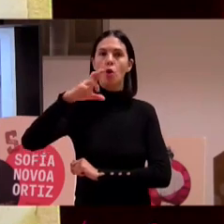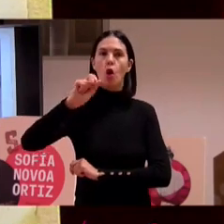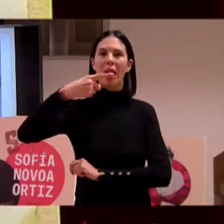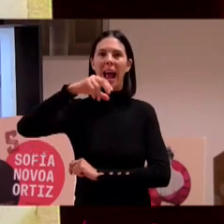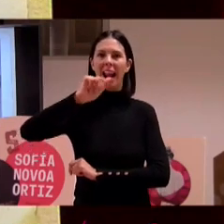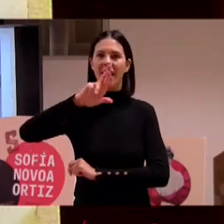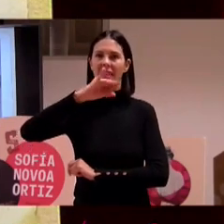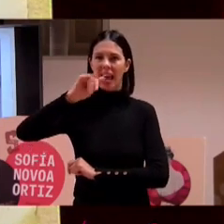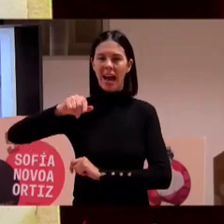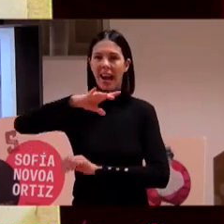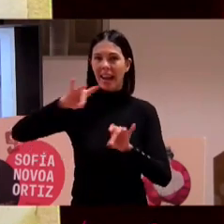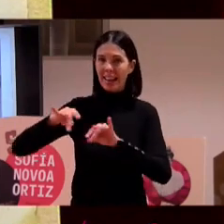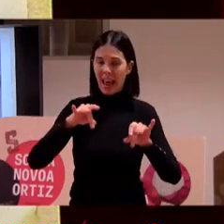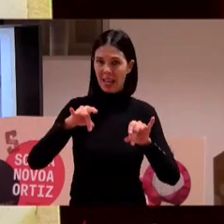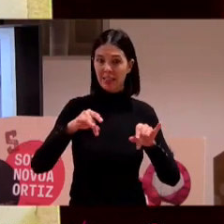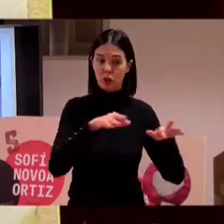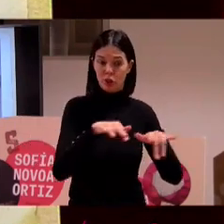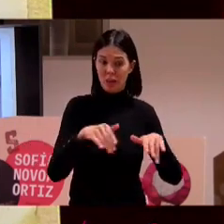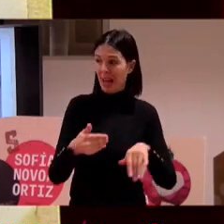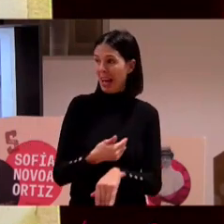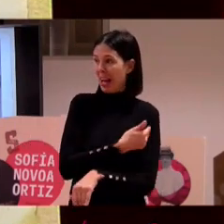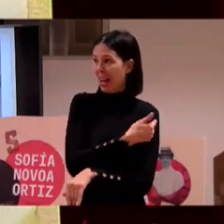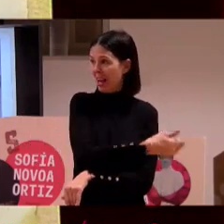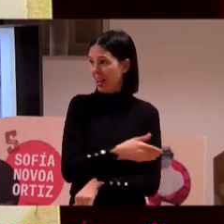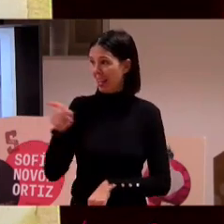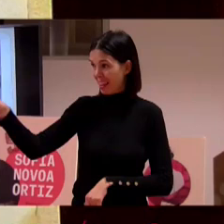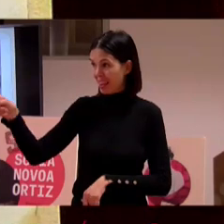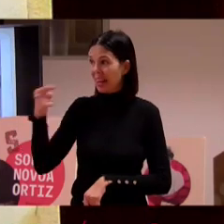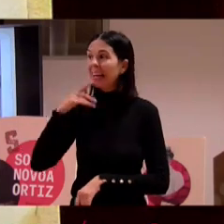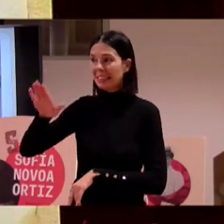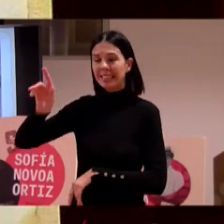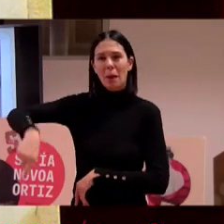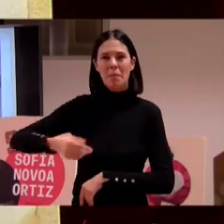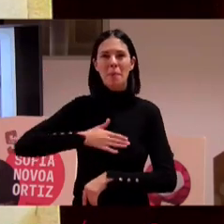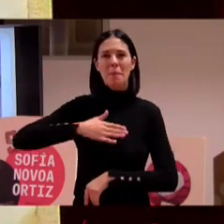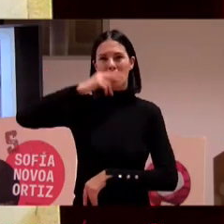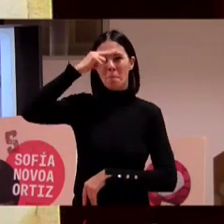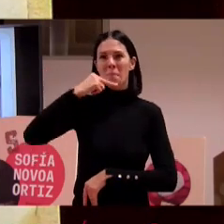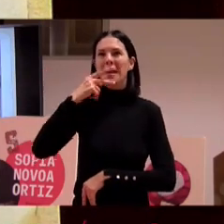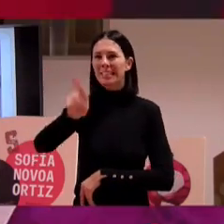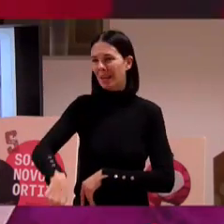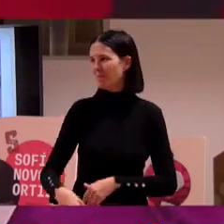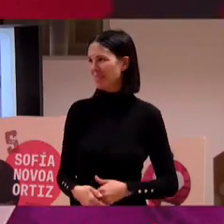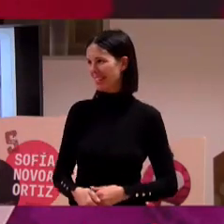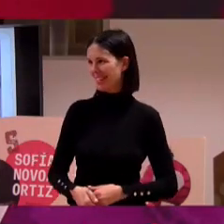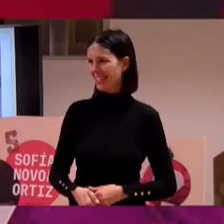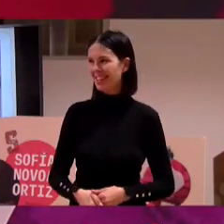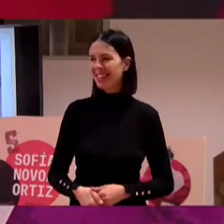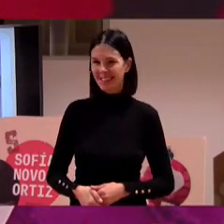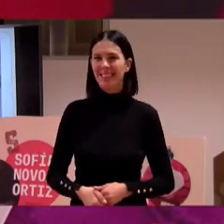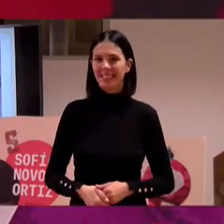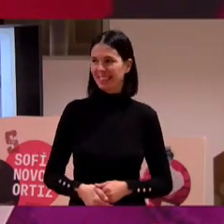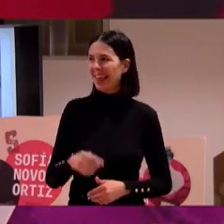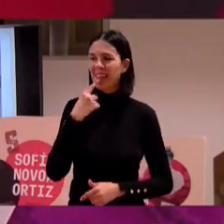e ao lado de Sofía está María. E ali o meu pai. Tamén. No, mira.